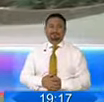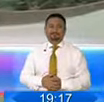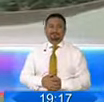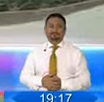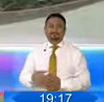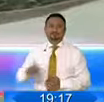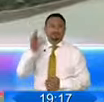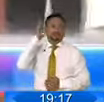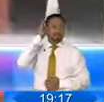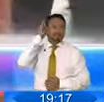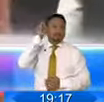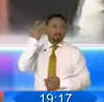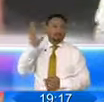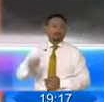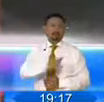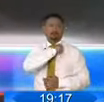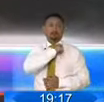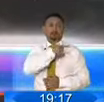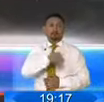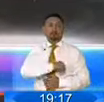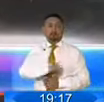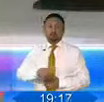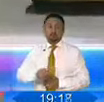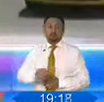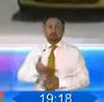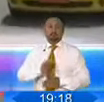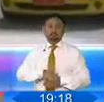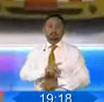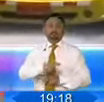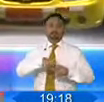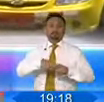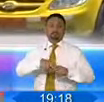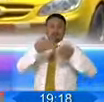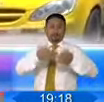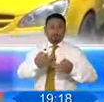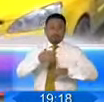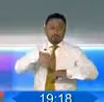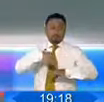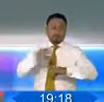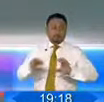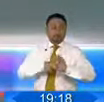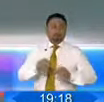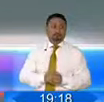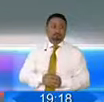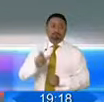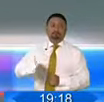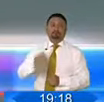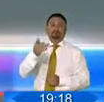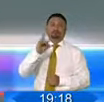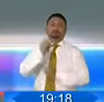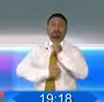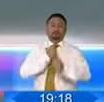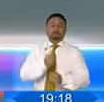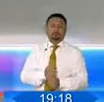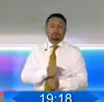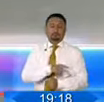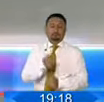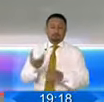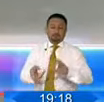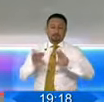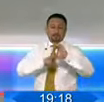Una mujer habría sido secuestrada y violada después de tomar un taxi informal en Manta. La víctima de 18 años de edad subió